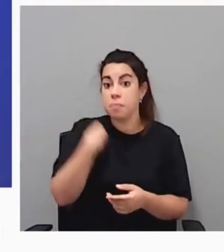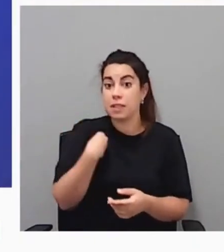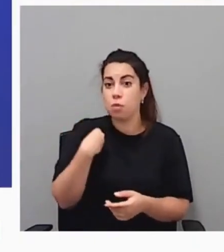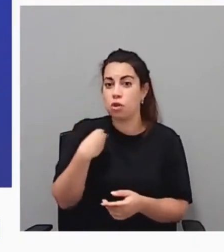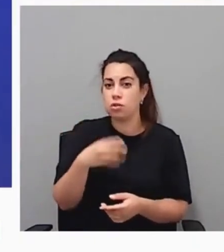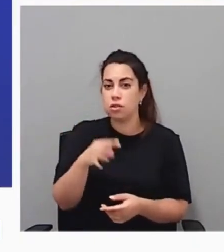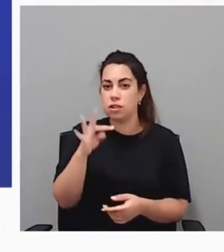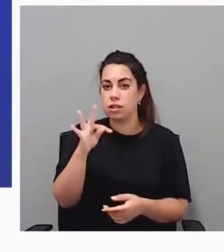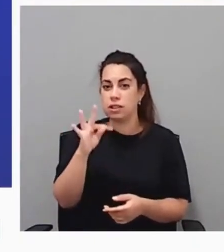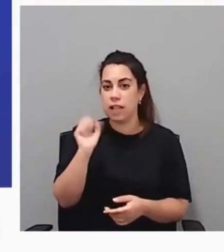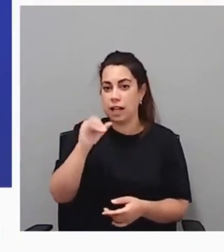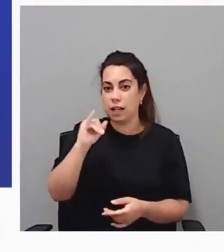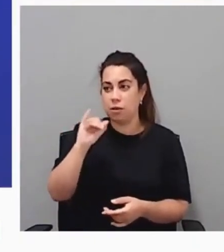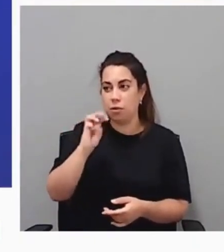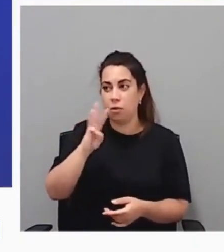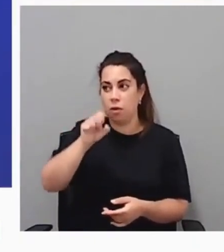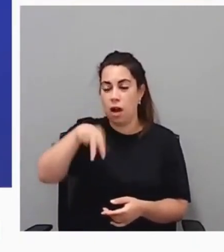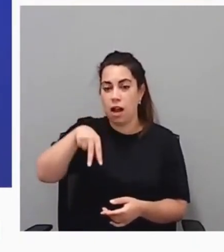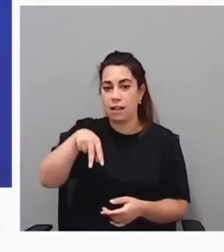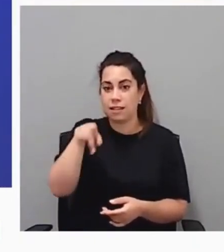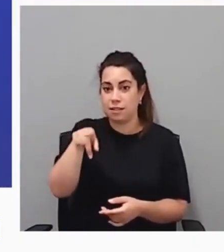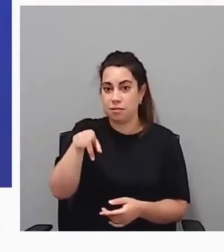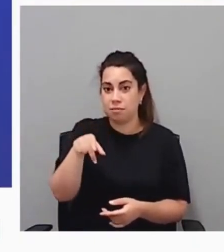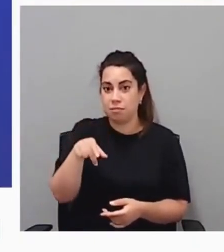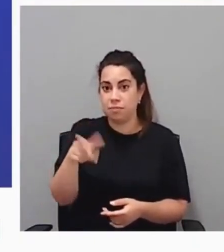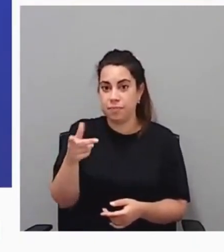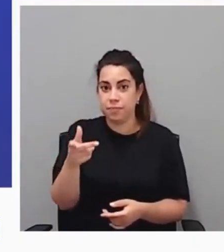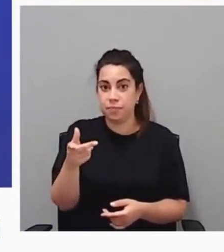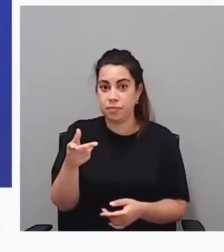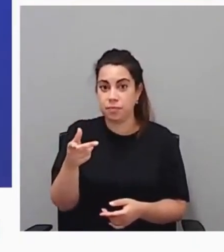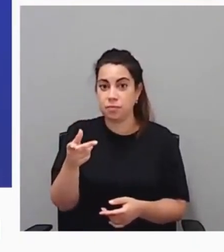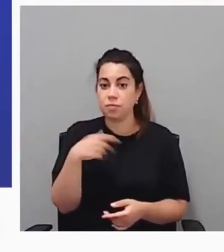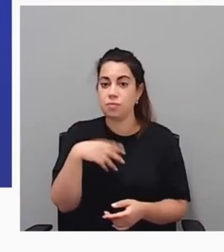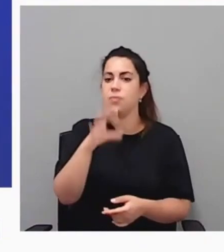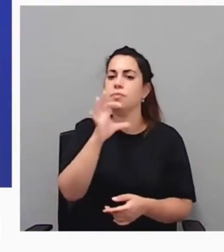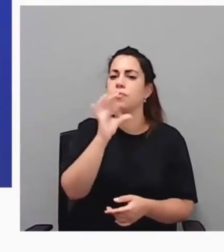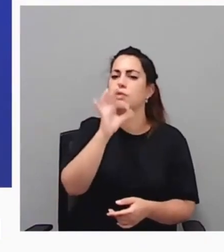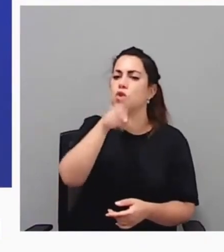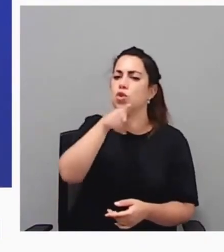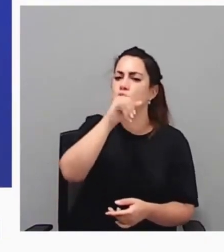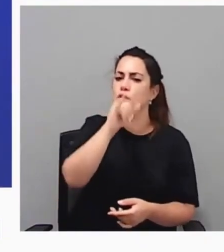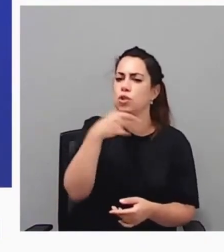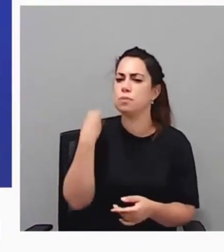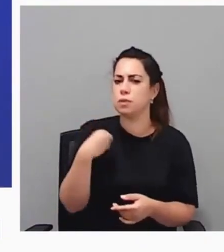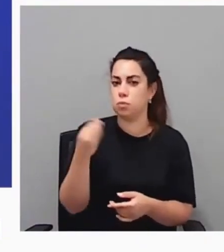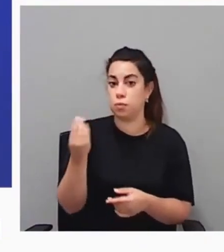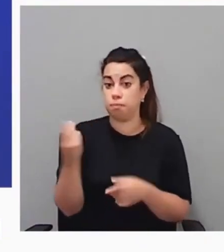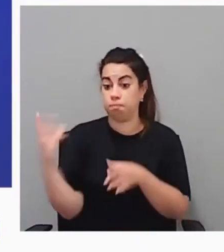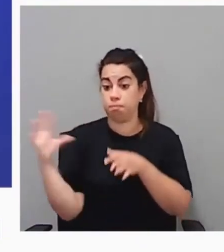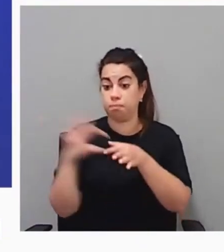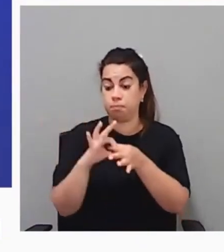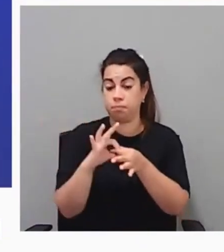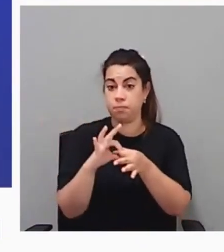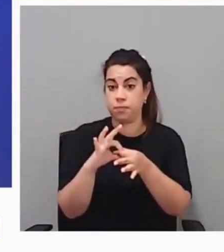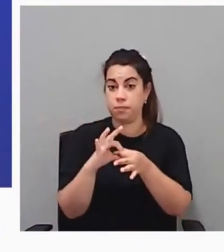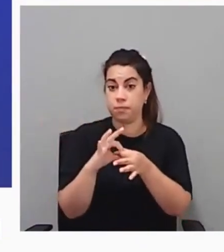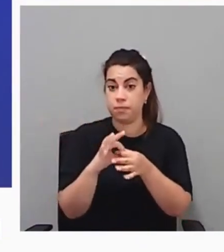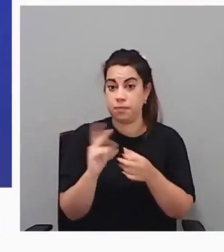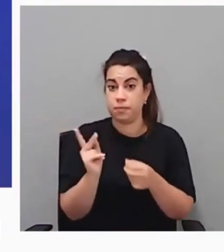y Samsung, la Taiwan Semiconductor Company y Samsung en Corea, son los únicos sitios donde se pueden fabricar